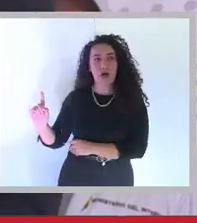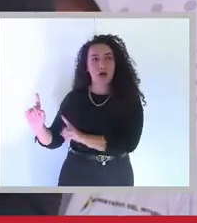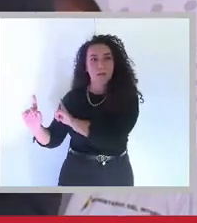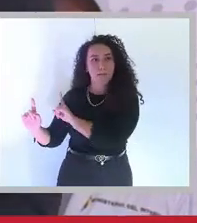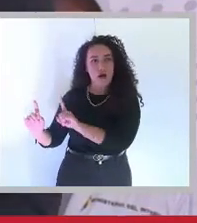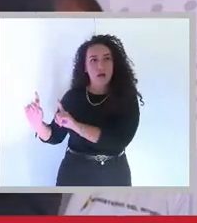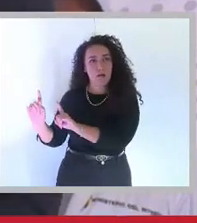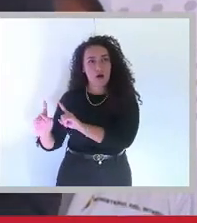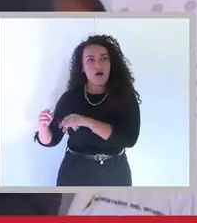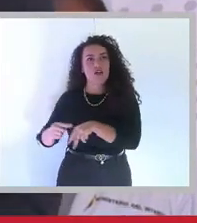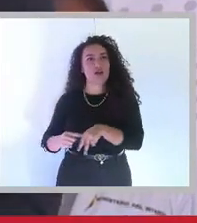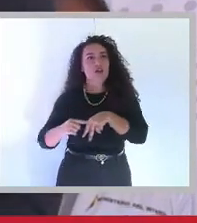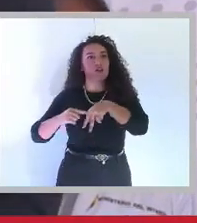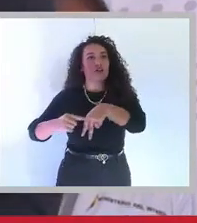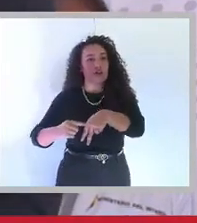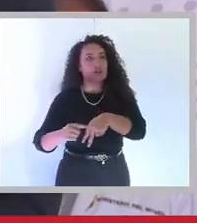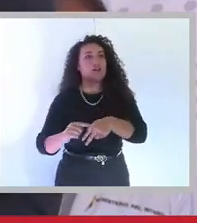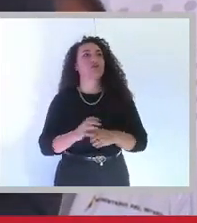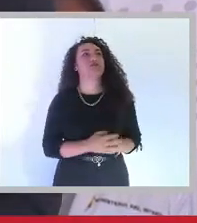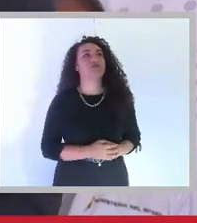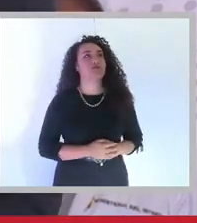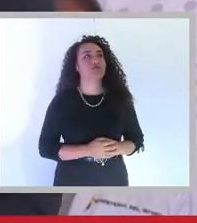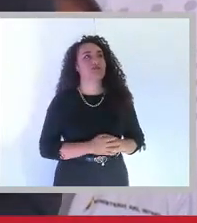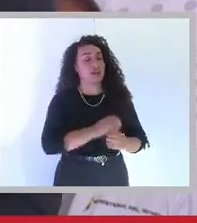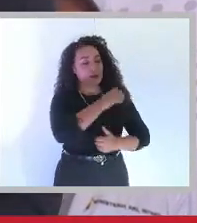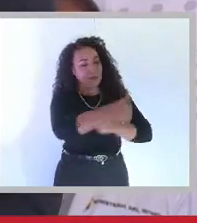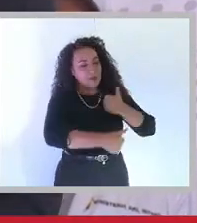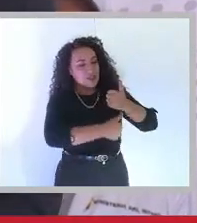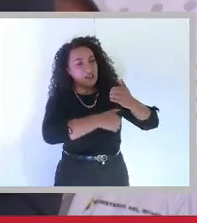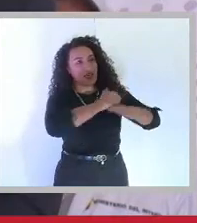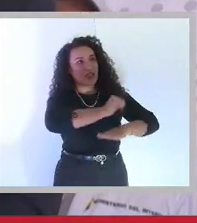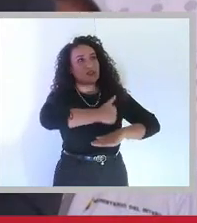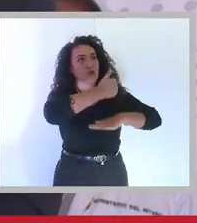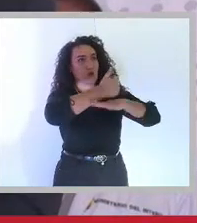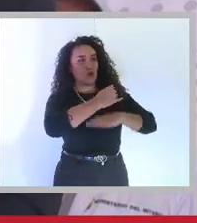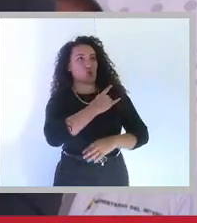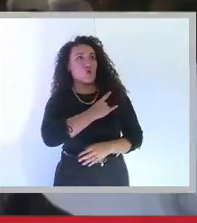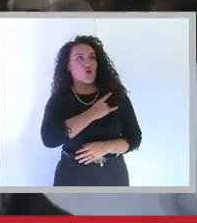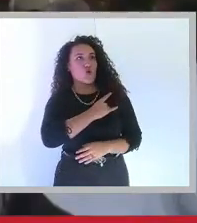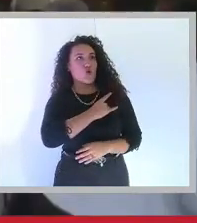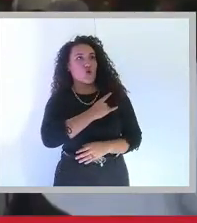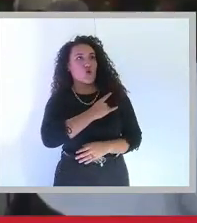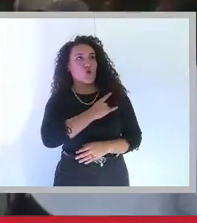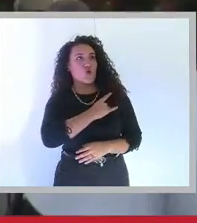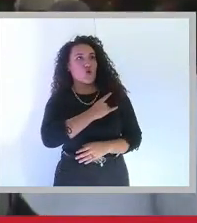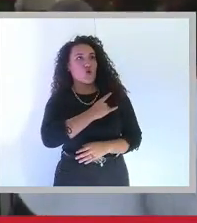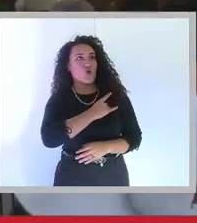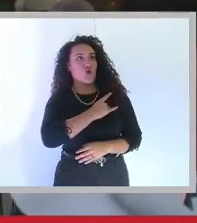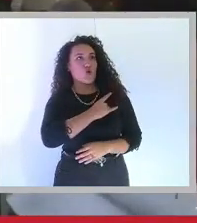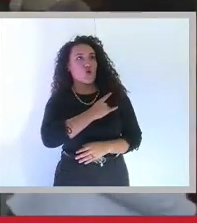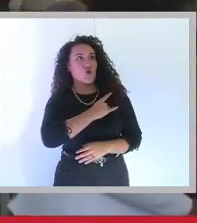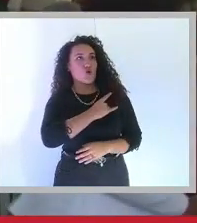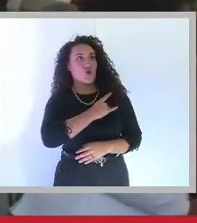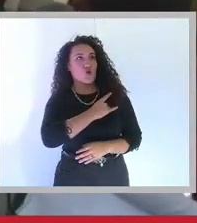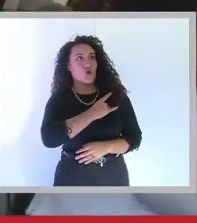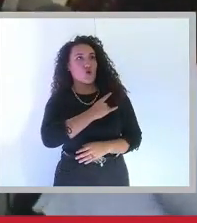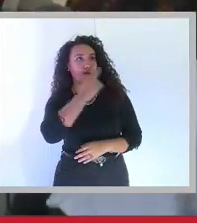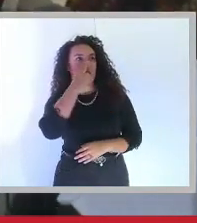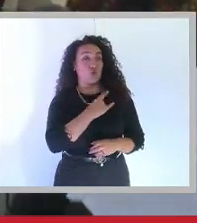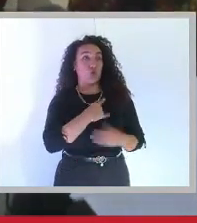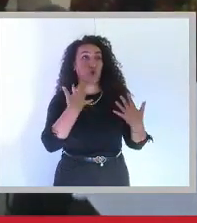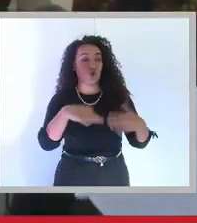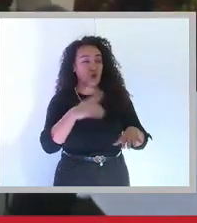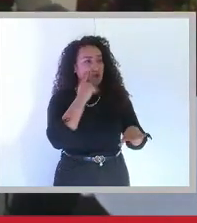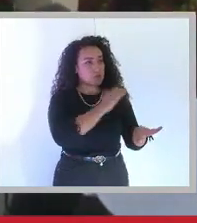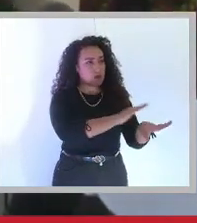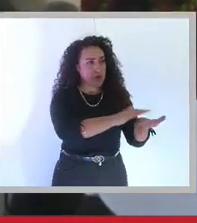caso, al vicerrector de la Universidad Nacional, que es también esta universidad es convocante a este evento. ¿Y dónde